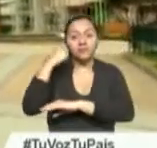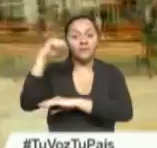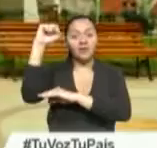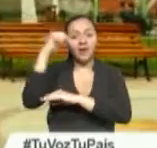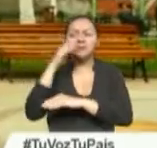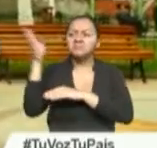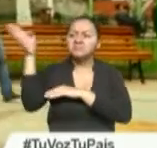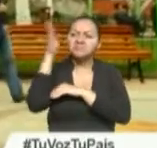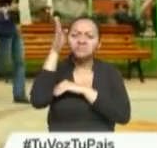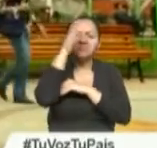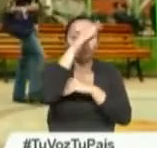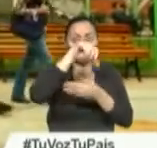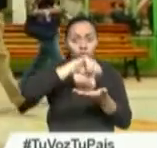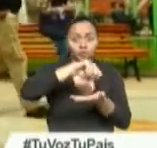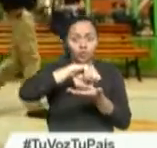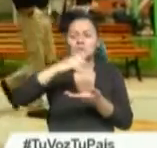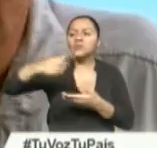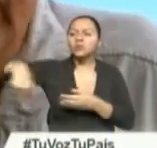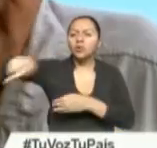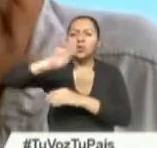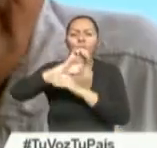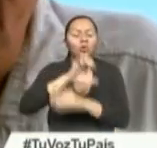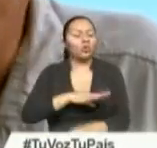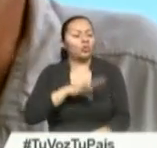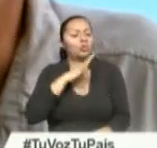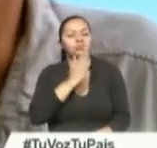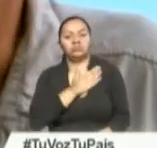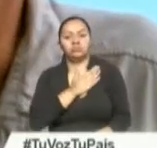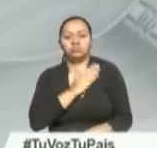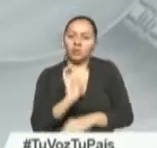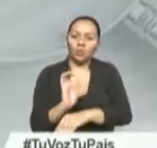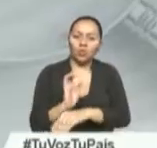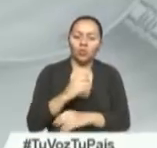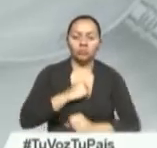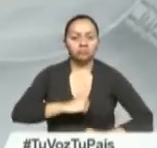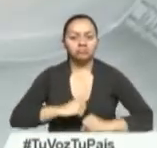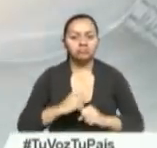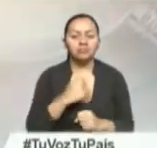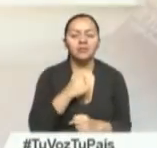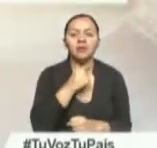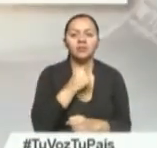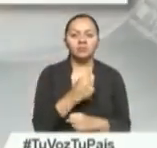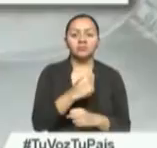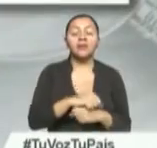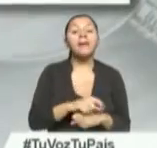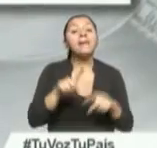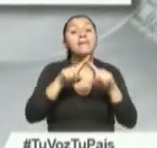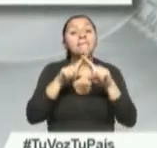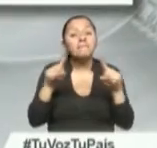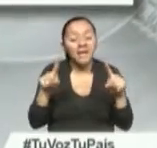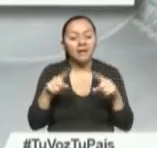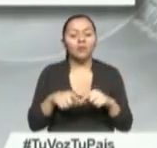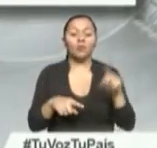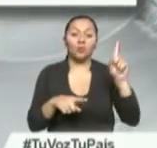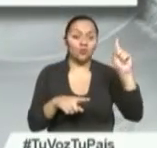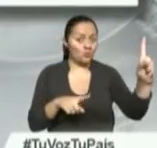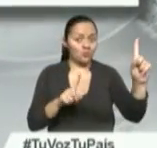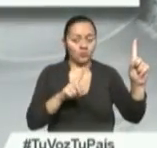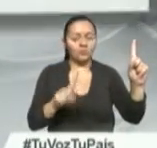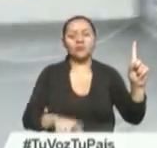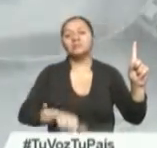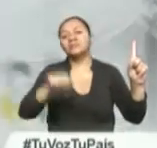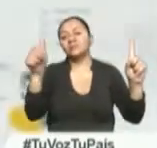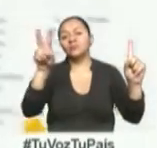cuenta, donde quiera que vamos, que los ecuatorianos son muy orgullosos de su país. Pero este no es un caso aislado. En